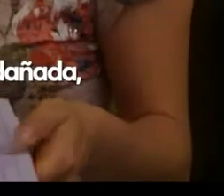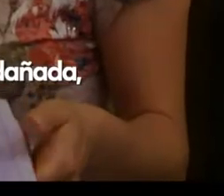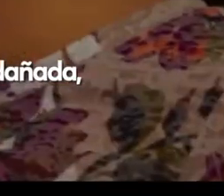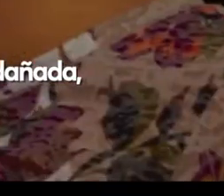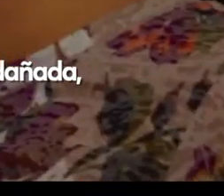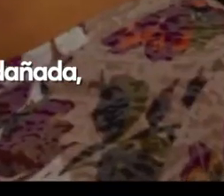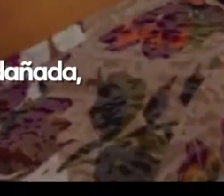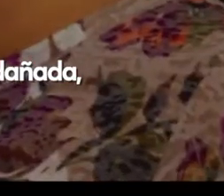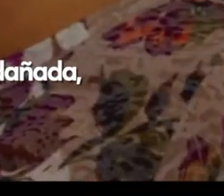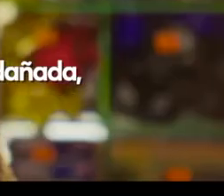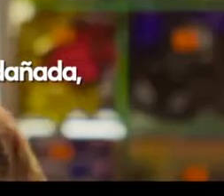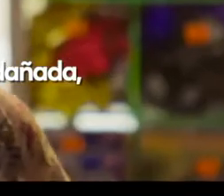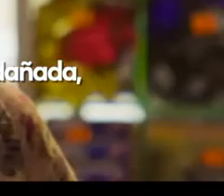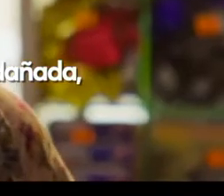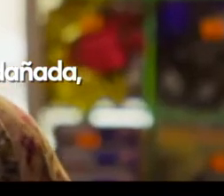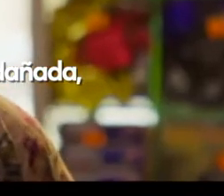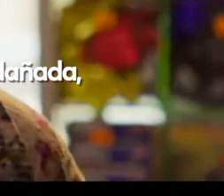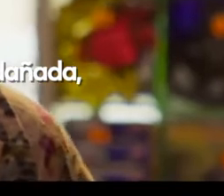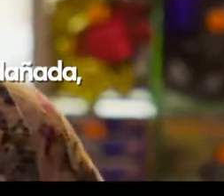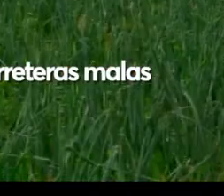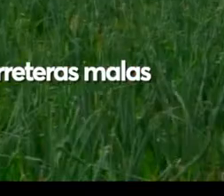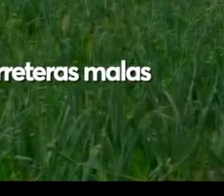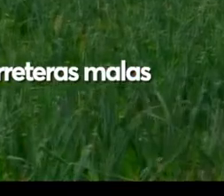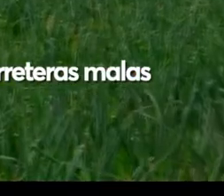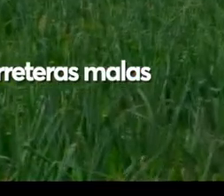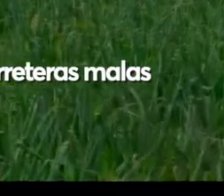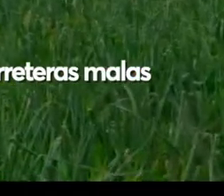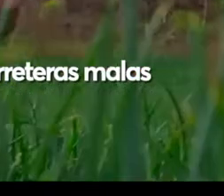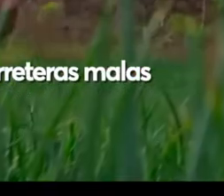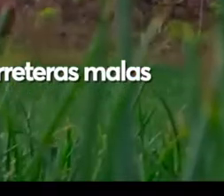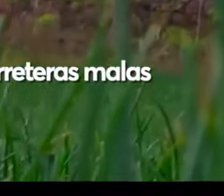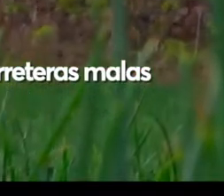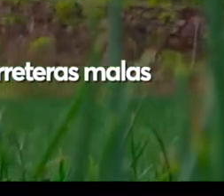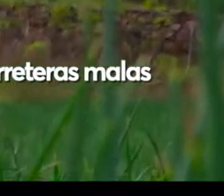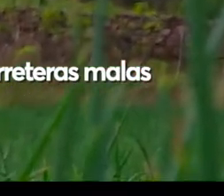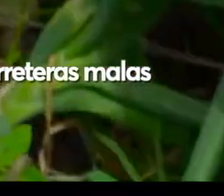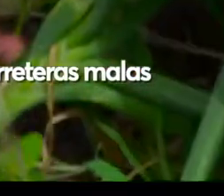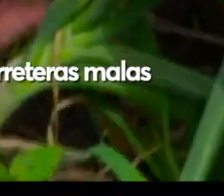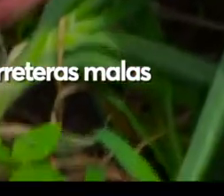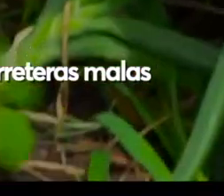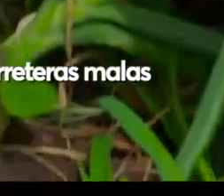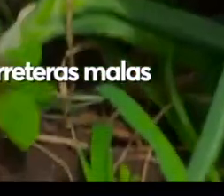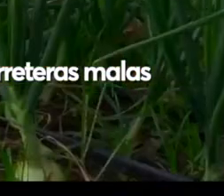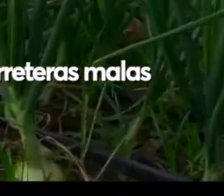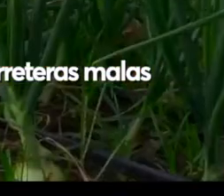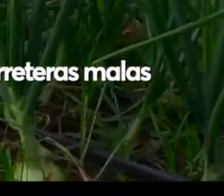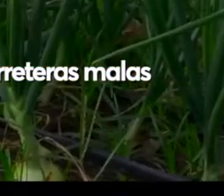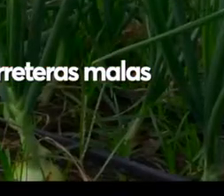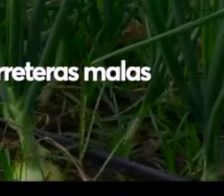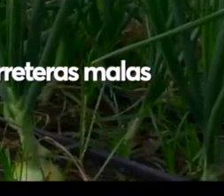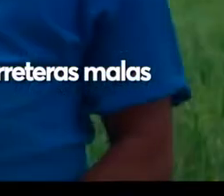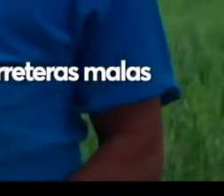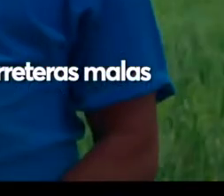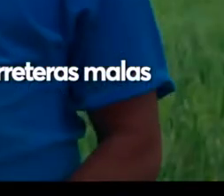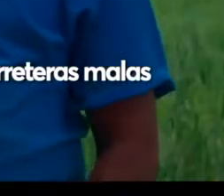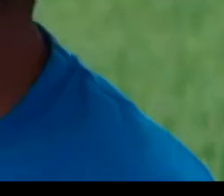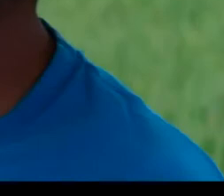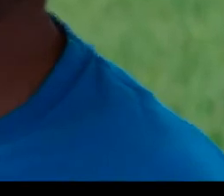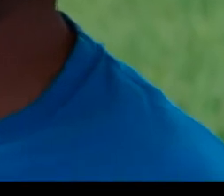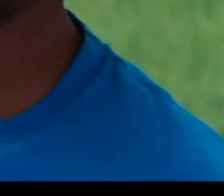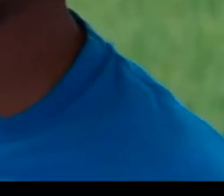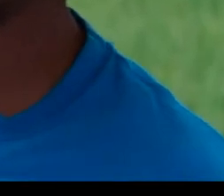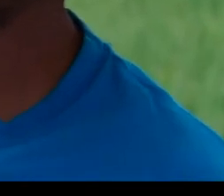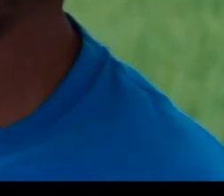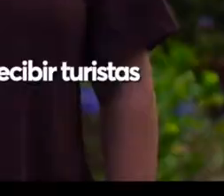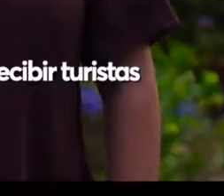La carretera estaba muy dañada, estaba deteriorada. Era algo incomunicado porque hay las carreteras malas y los inviernos tan buenos y